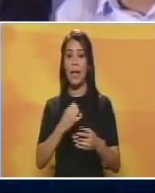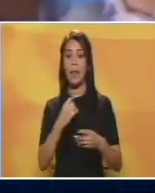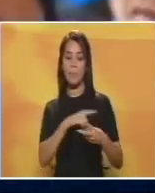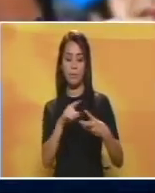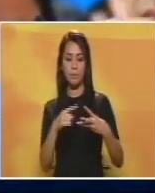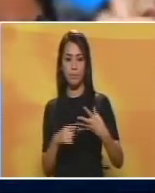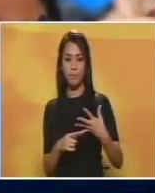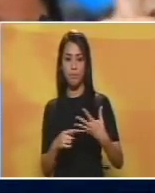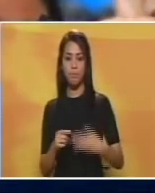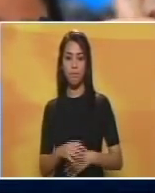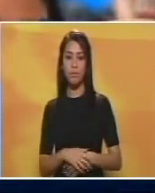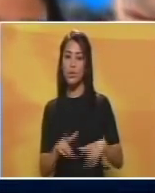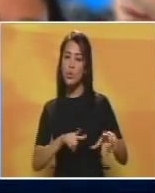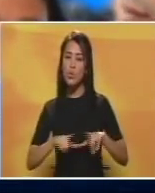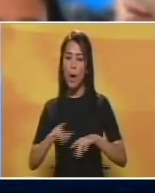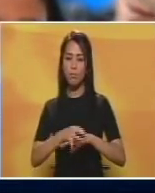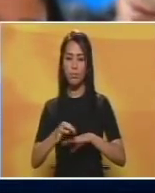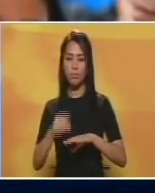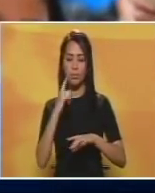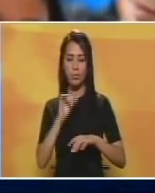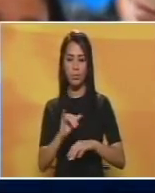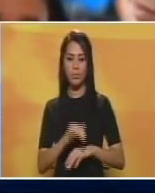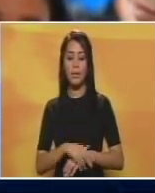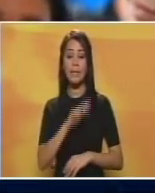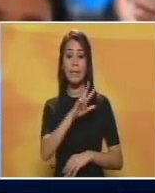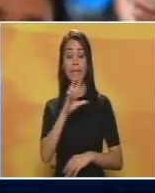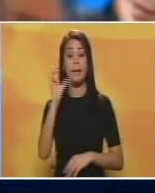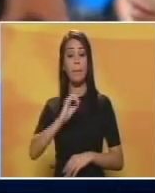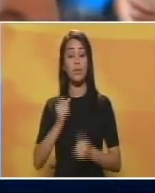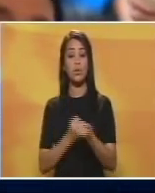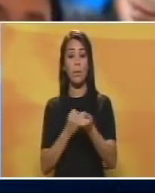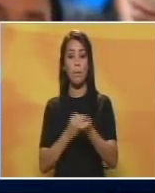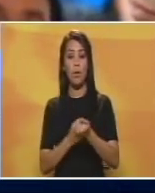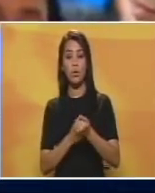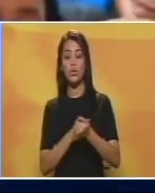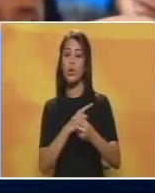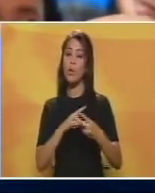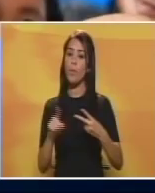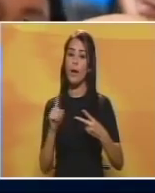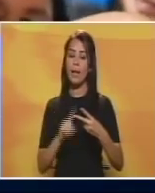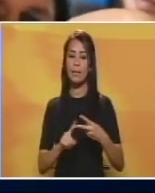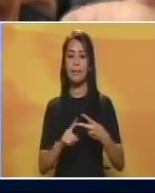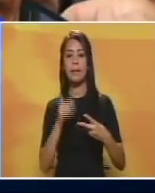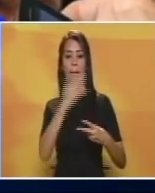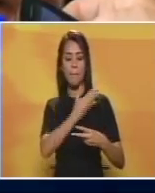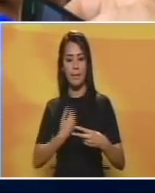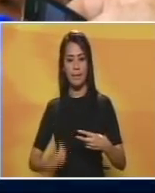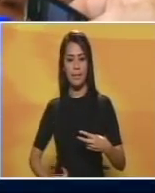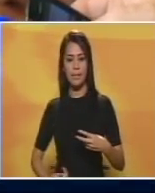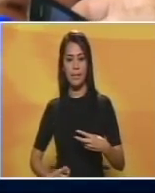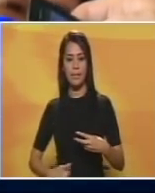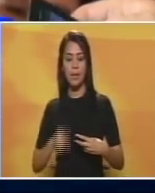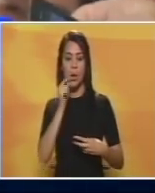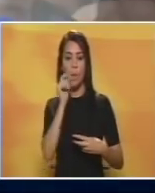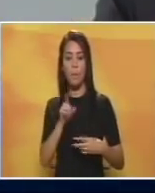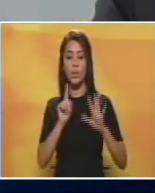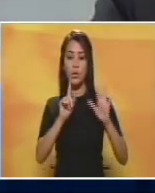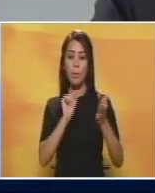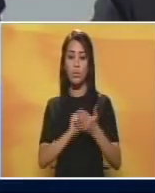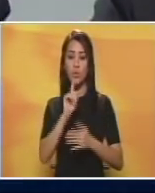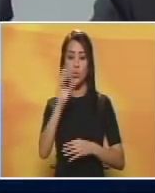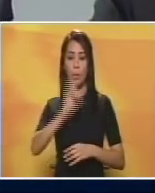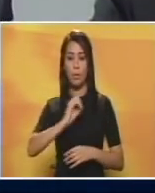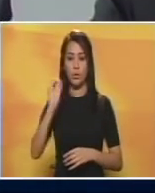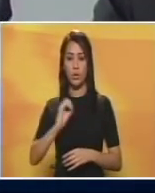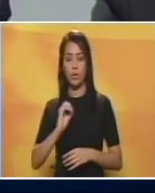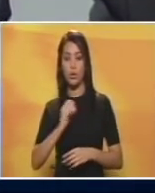y Centro-Oriente. Petro alcanza 33% de apoyo, seguido por el ex vicepresidente Germán Vargas Lleras, con